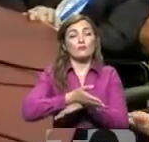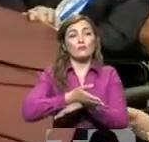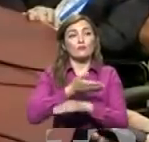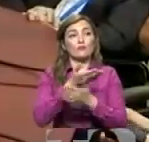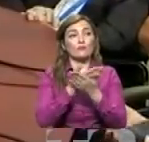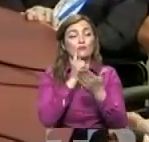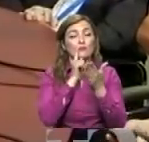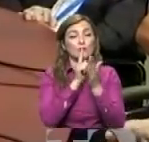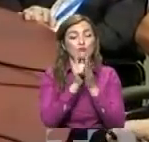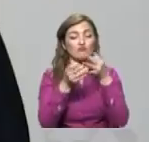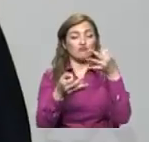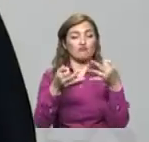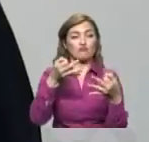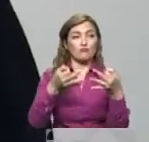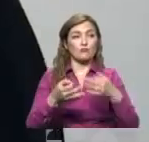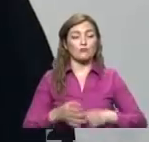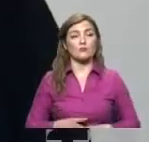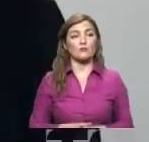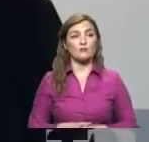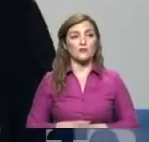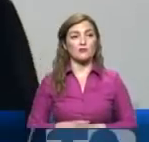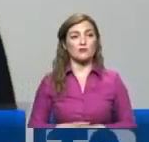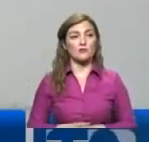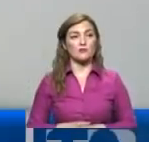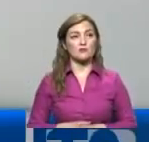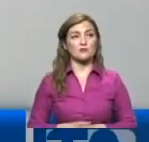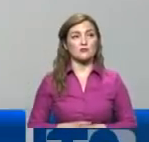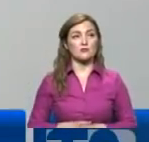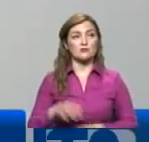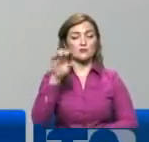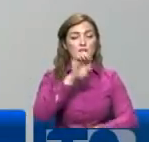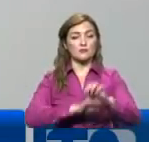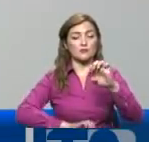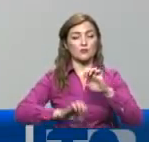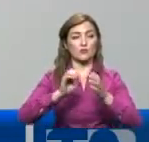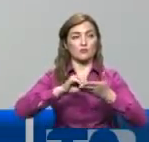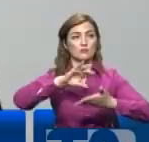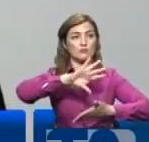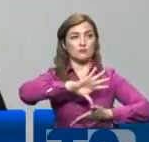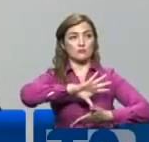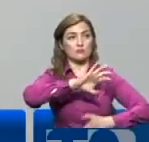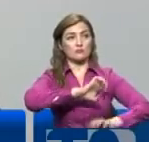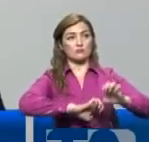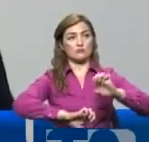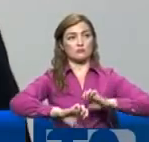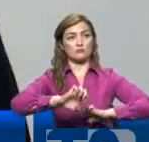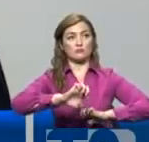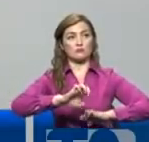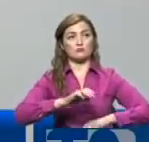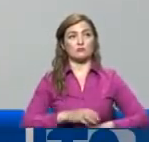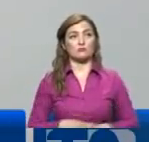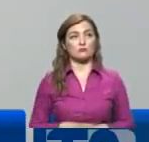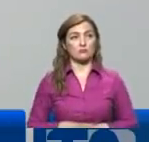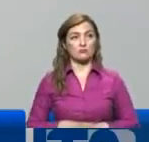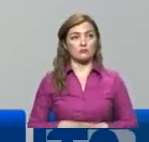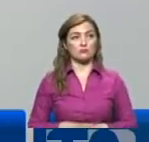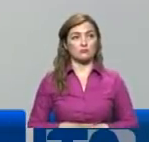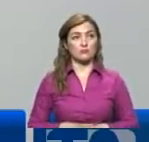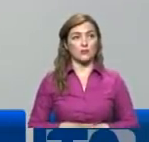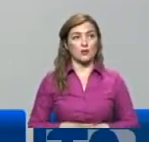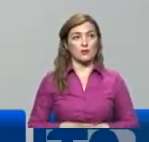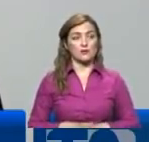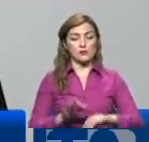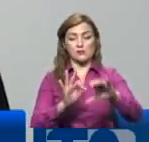incluso acciones judiciales. Este es un termómetro que le estamos poniendo a la Asamblea, es un termómetro que le ponemos al propio Consejo